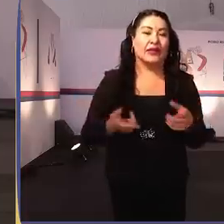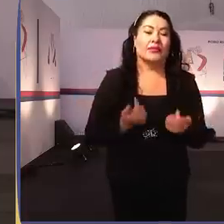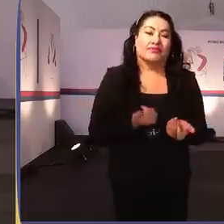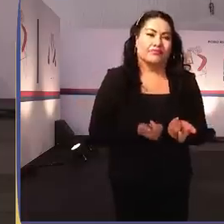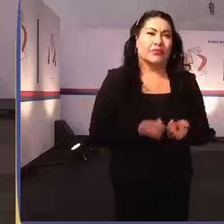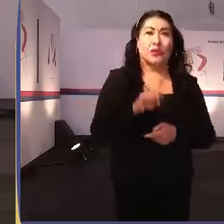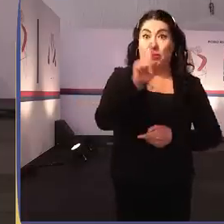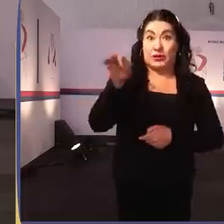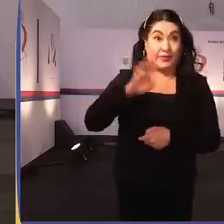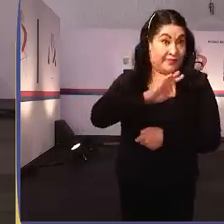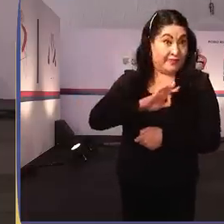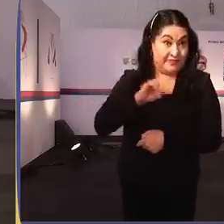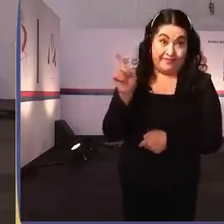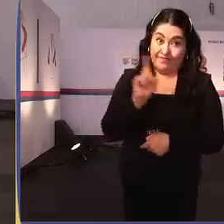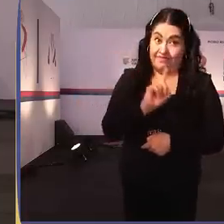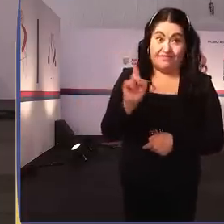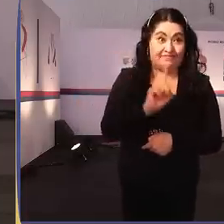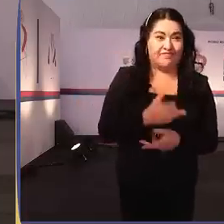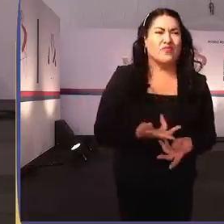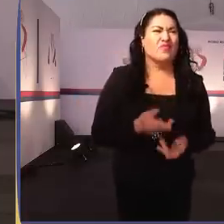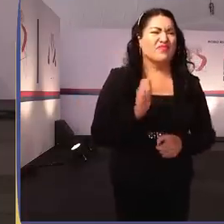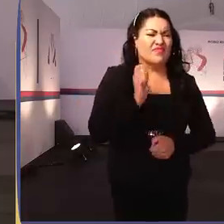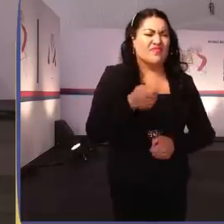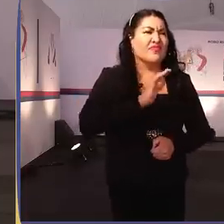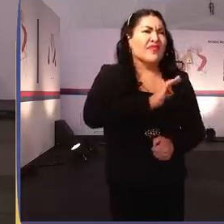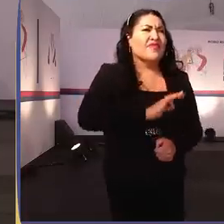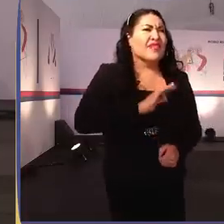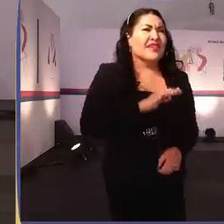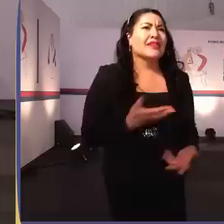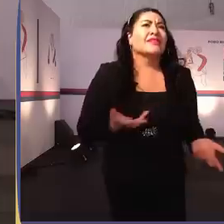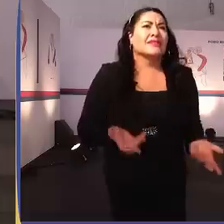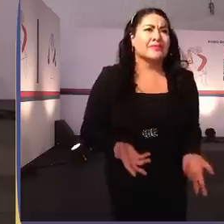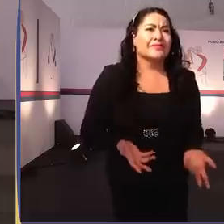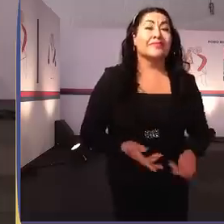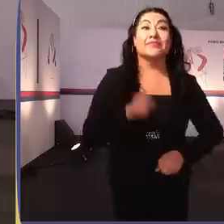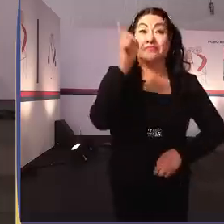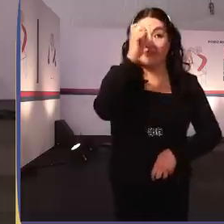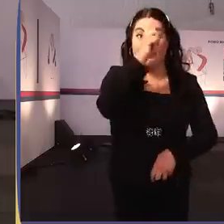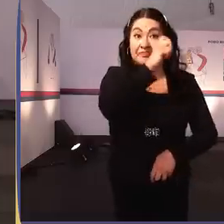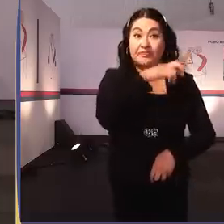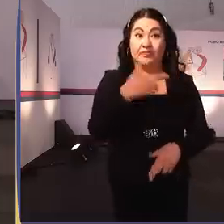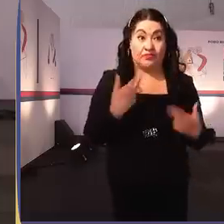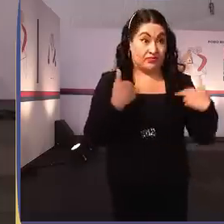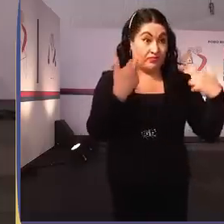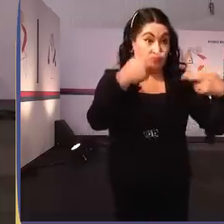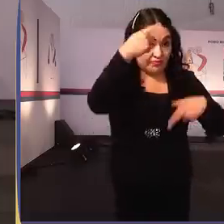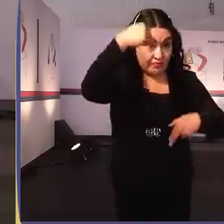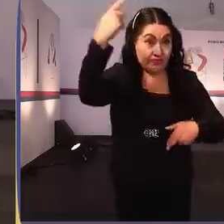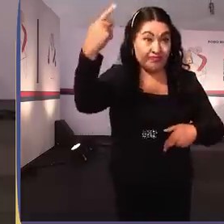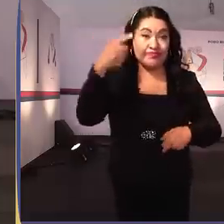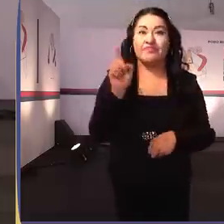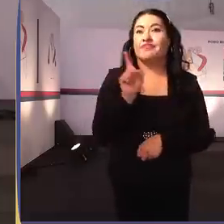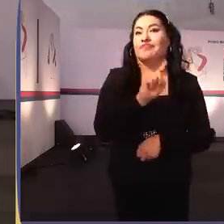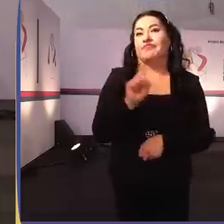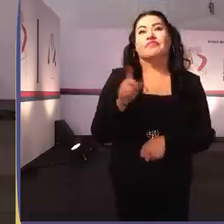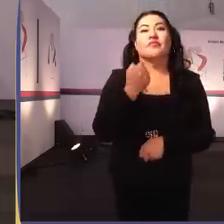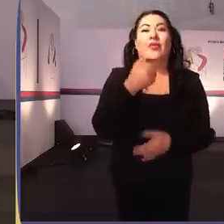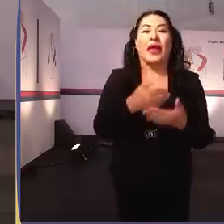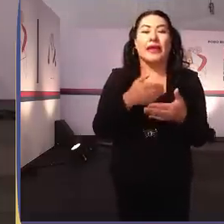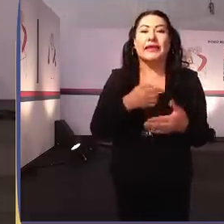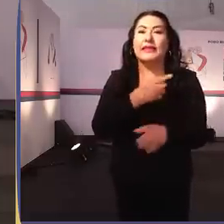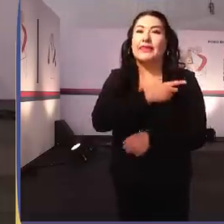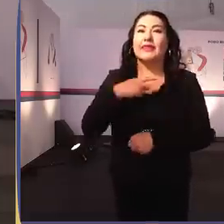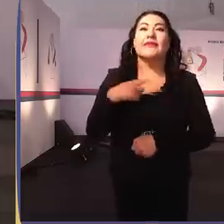sean felices tampoco, porque ser feliz cuesta, ser feliz no es un regalo, hay que hacer un esfuerzo